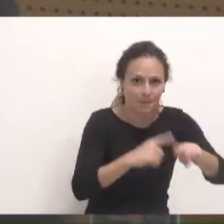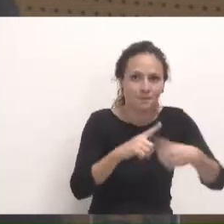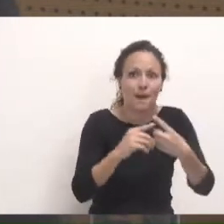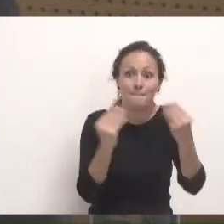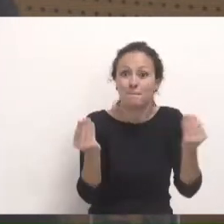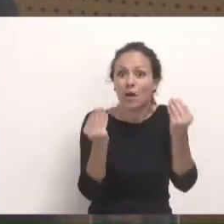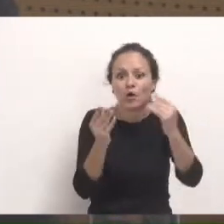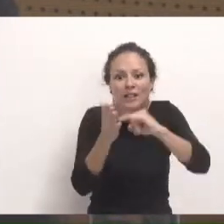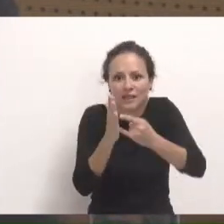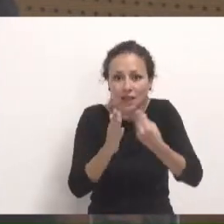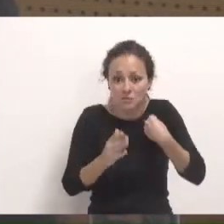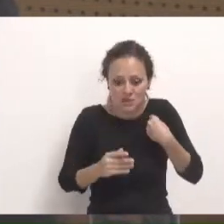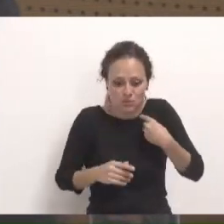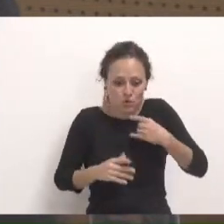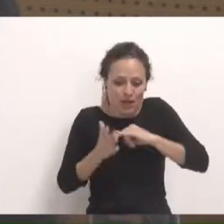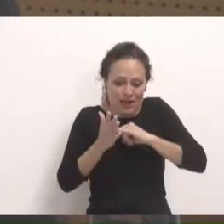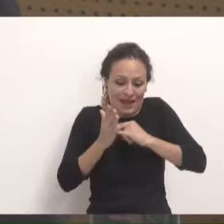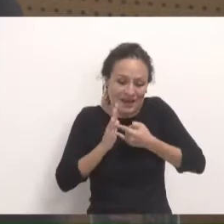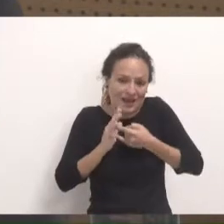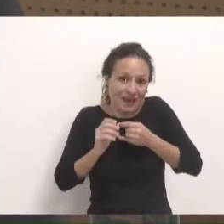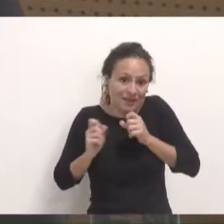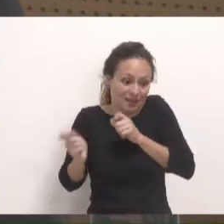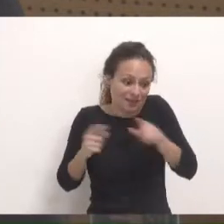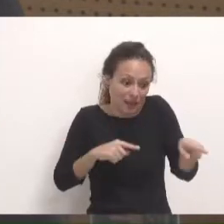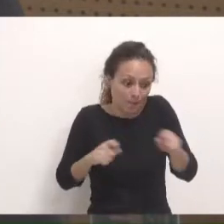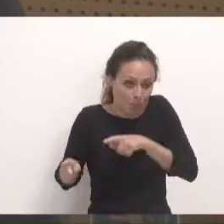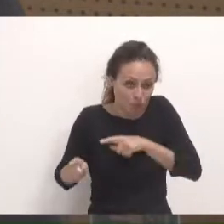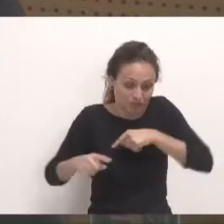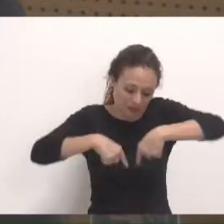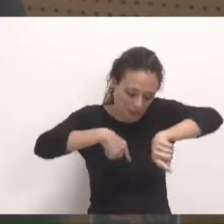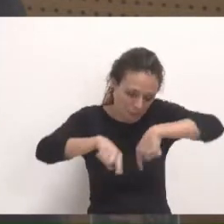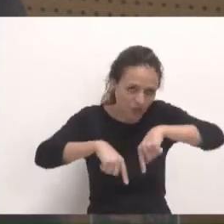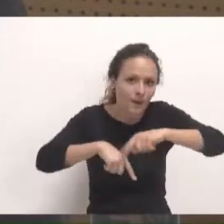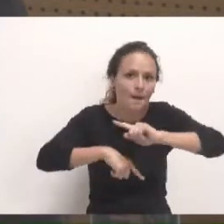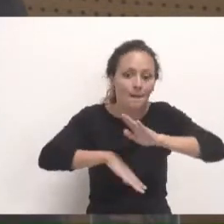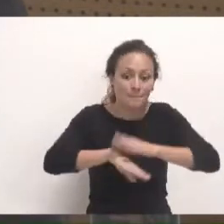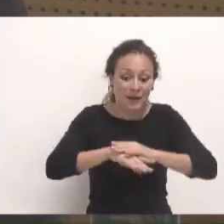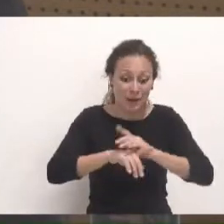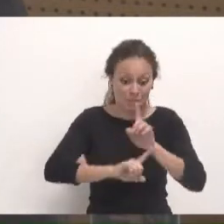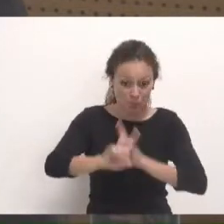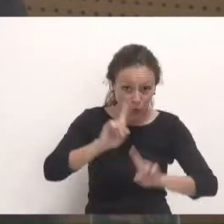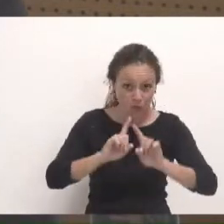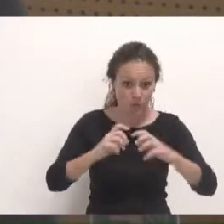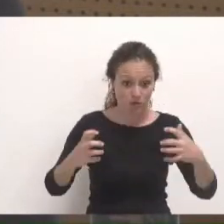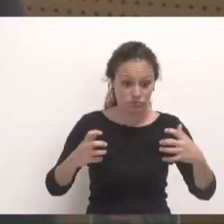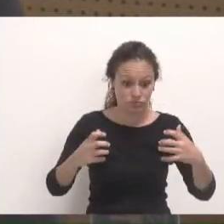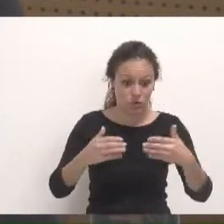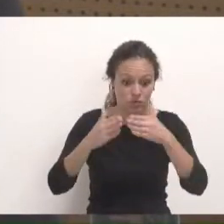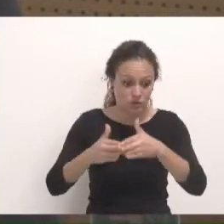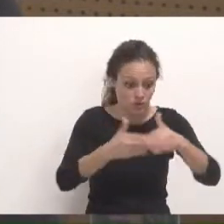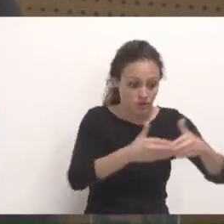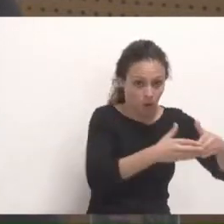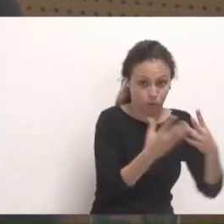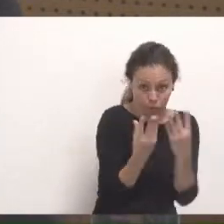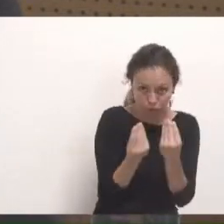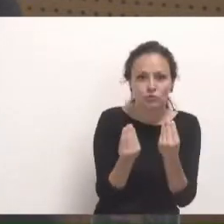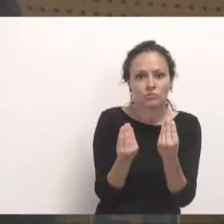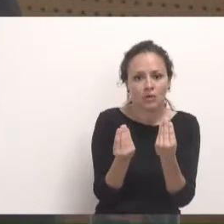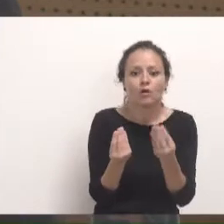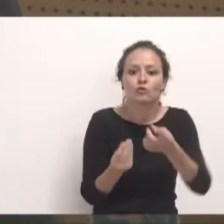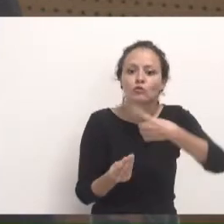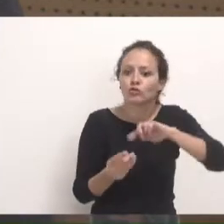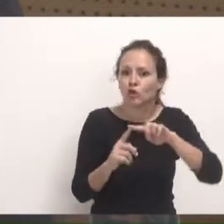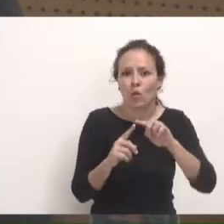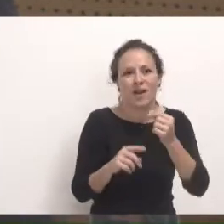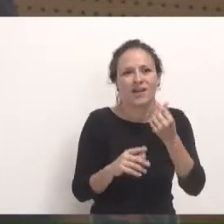se puedan, desde la ingeniería del transporte y de todas las que se puedan, para solucionar ese colapso, lo que hacemos es invertimos